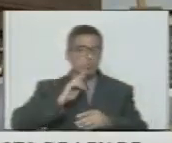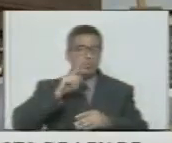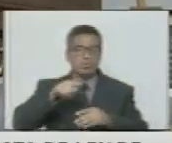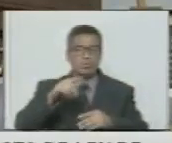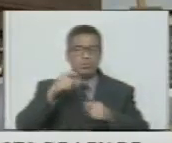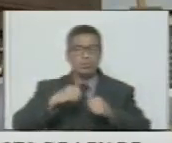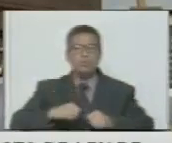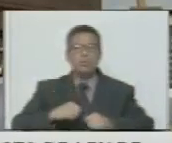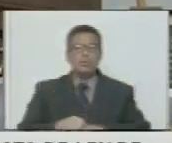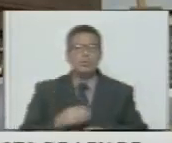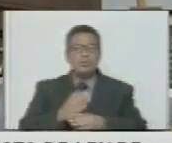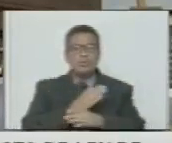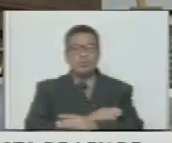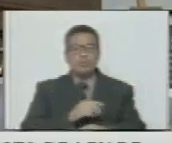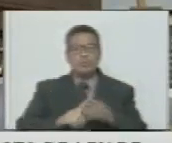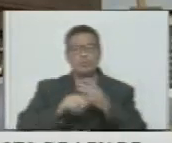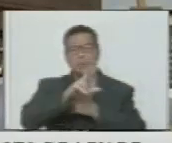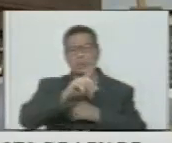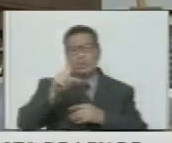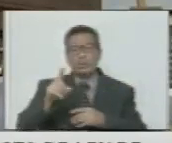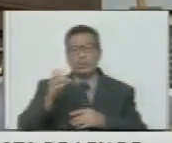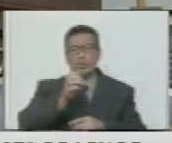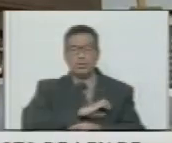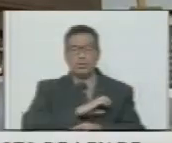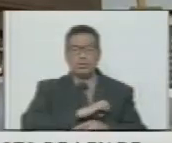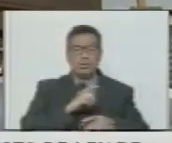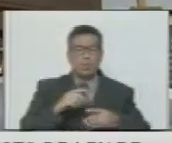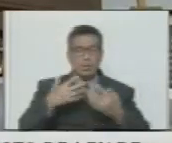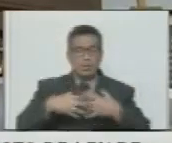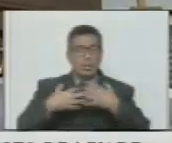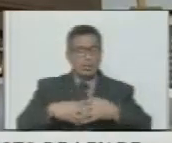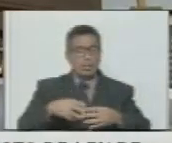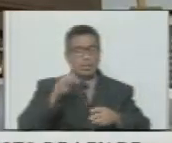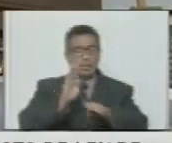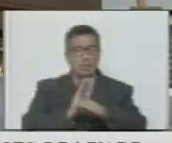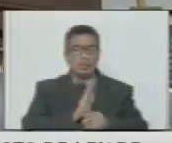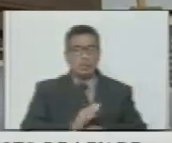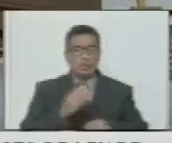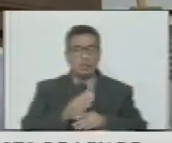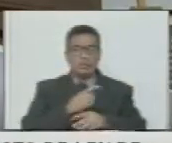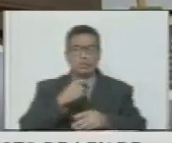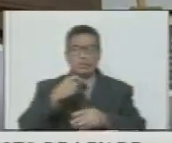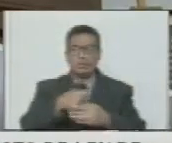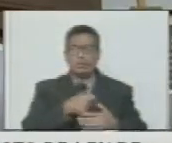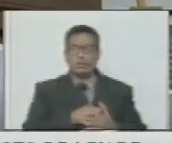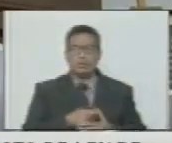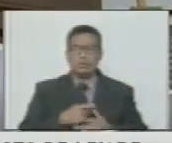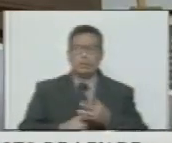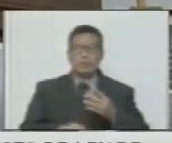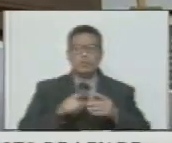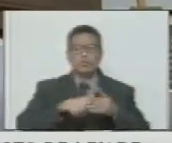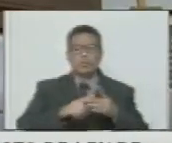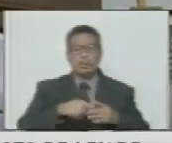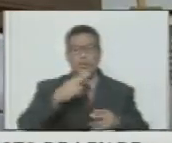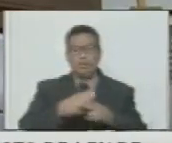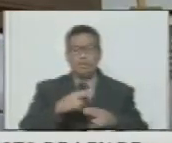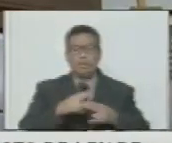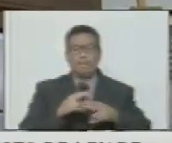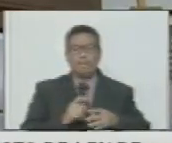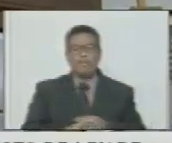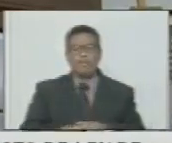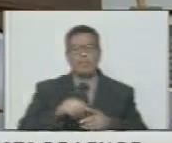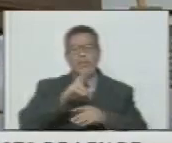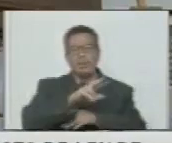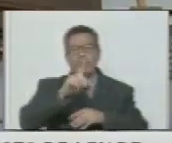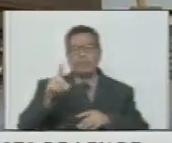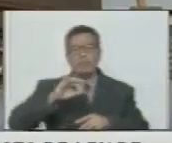bolívares. Antes del 31 de enero, para las empresas de seguros, medicina prepagada y administradoras de riesgo,